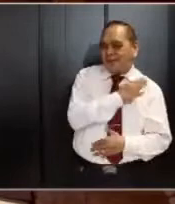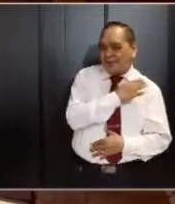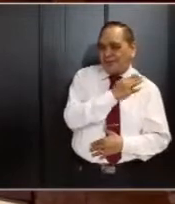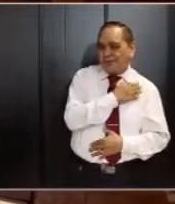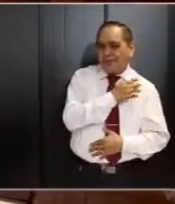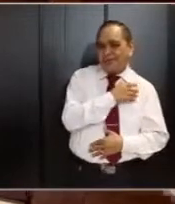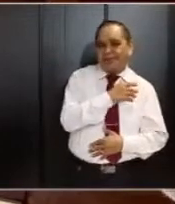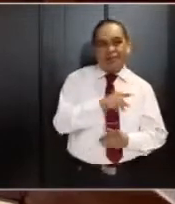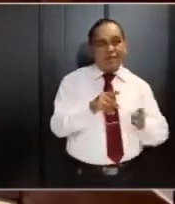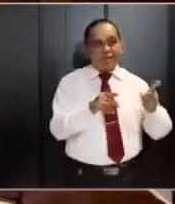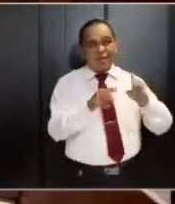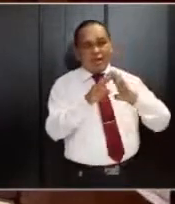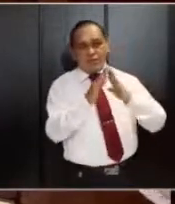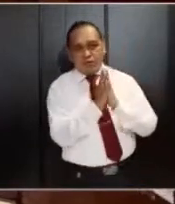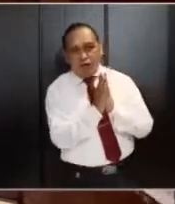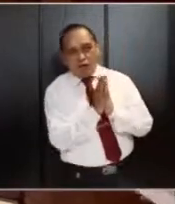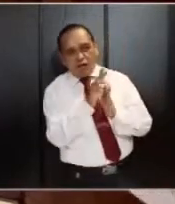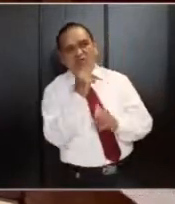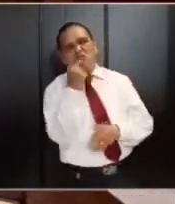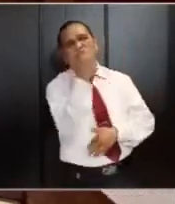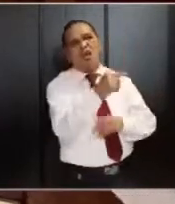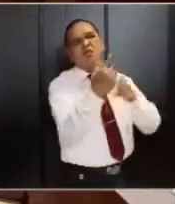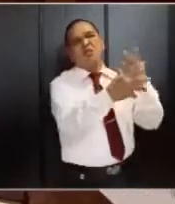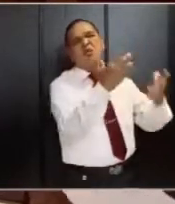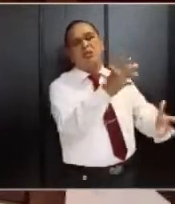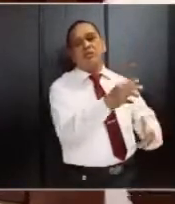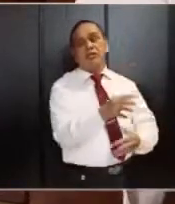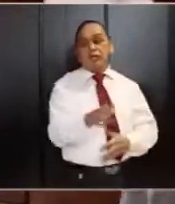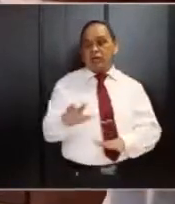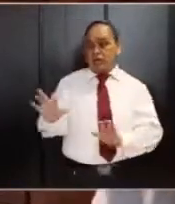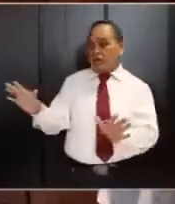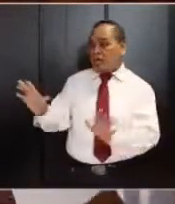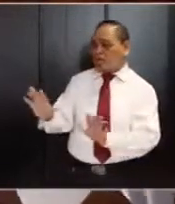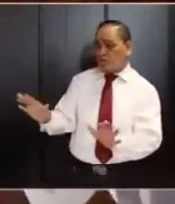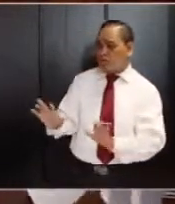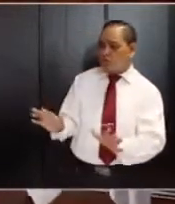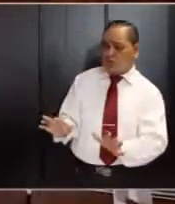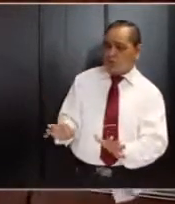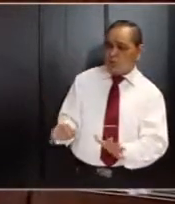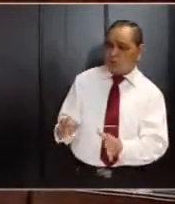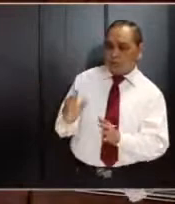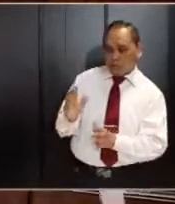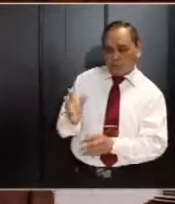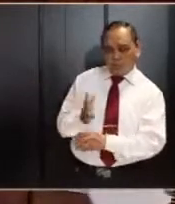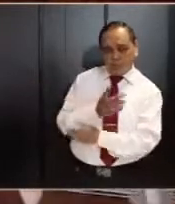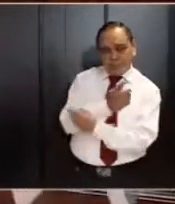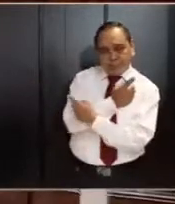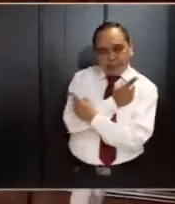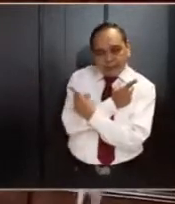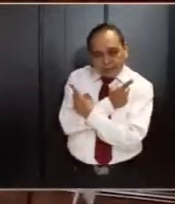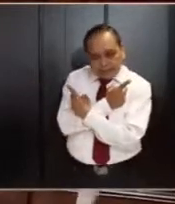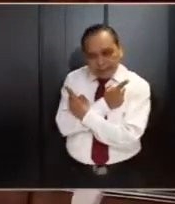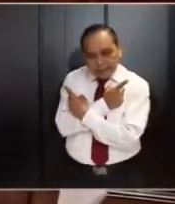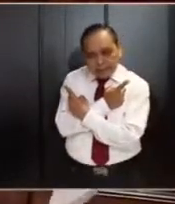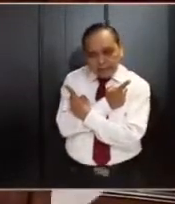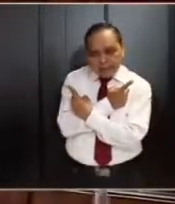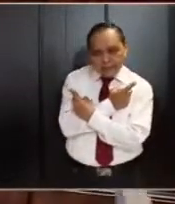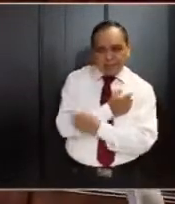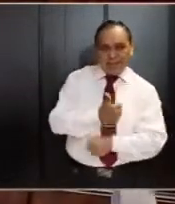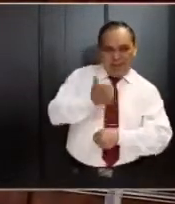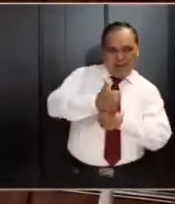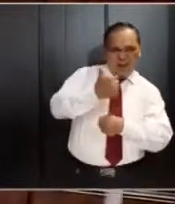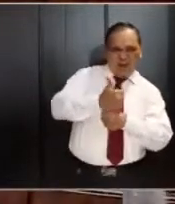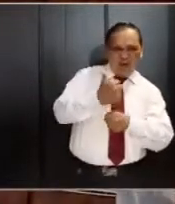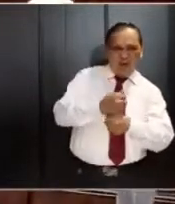madre superiora porque lo que está haciendo me parece una injusticia. No, la edita, uno tiene que ser educado. Y mi abuelita, tú